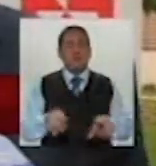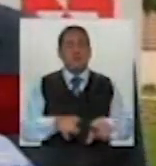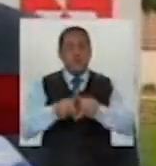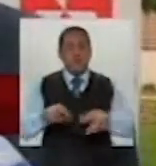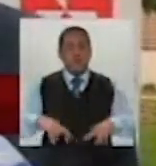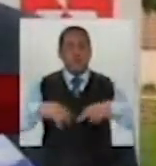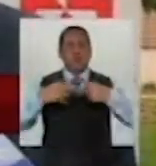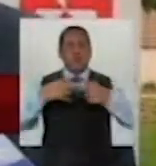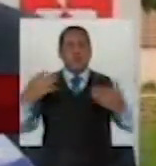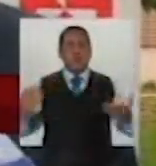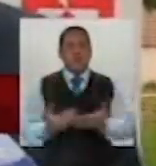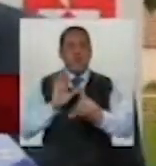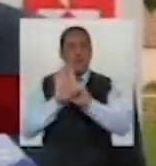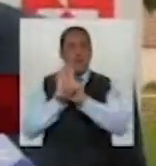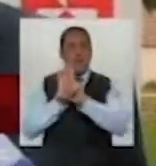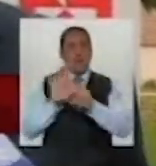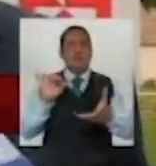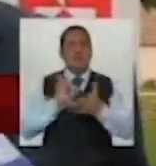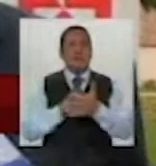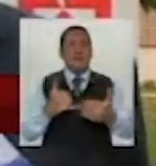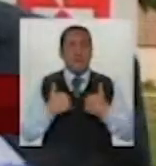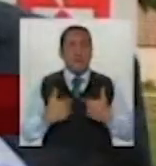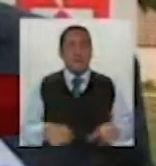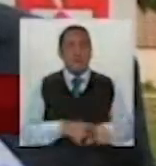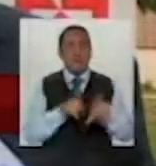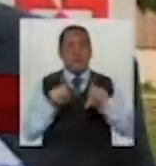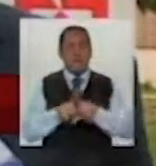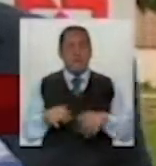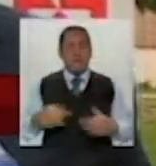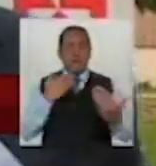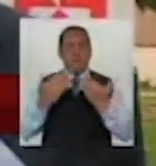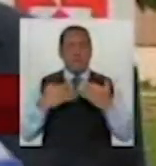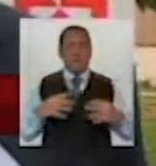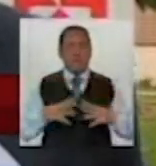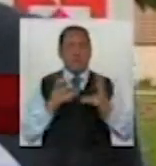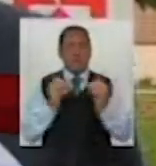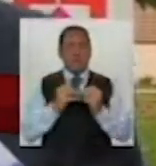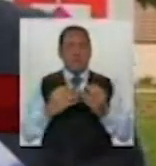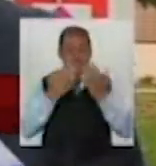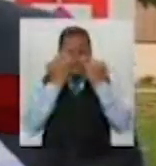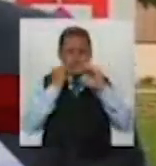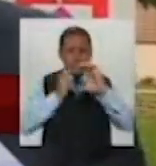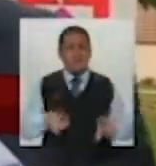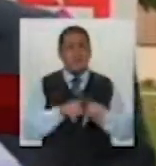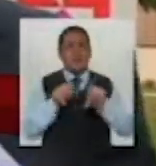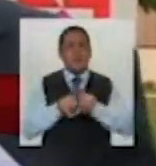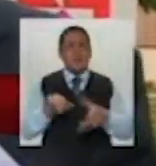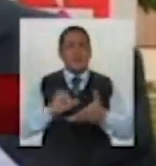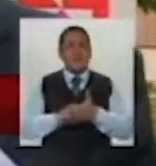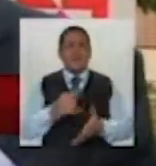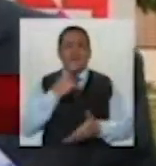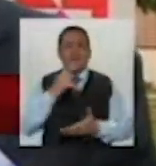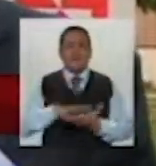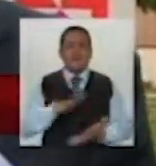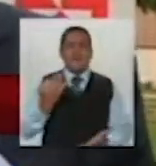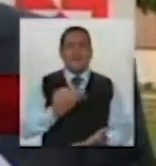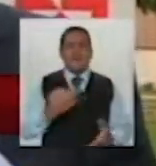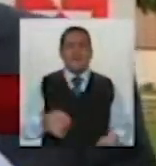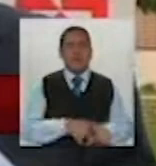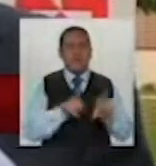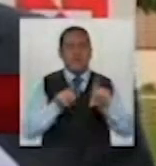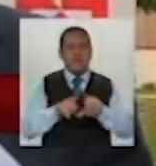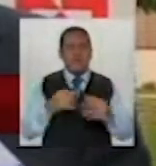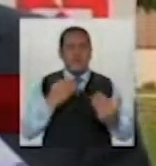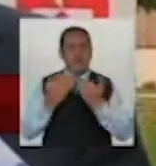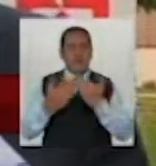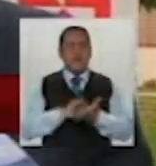implicancia de un nuevo marco legal que afronte el fenómeno del senderismo hoy día, que es un fenómeno mucho más fino, ¿no es cierto? Es un fenómeno